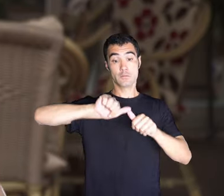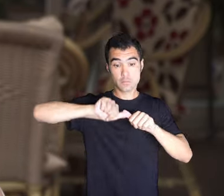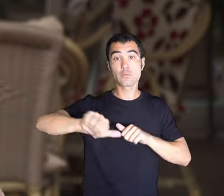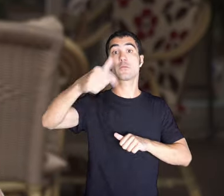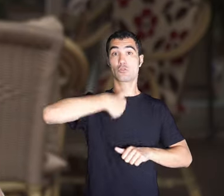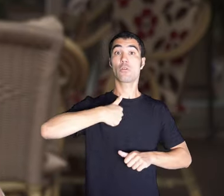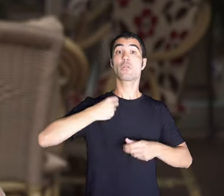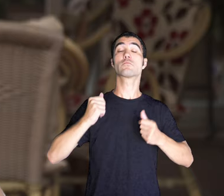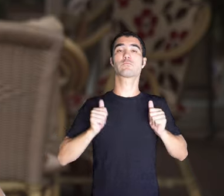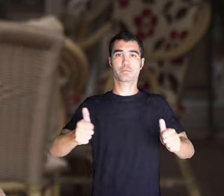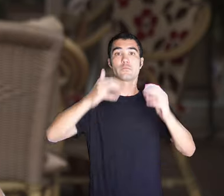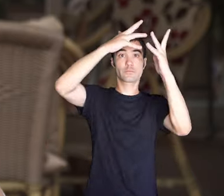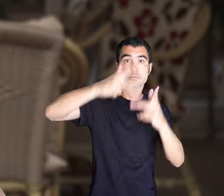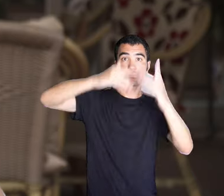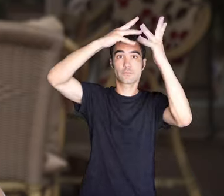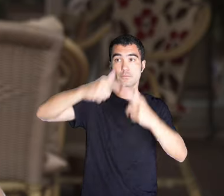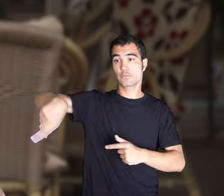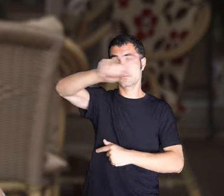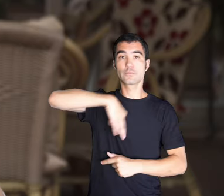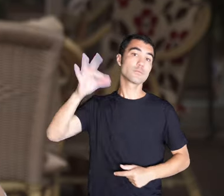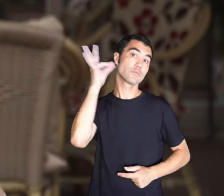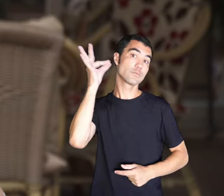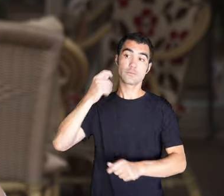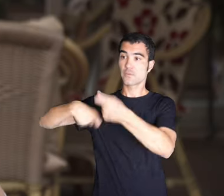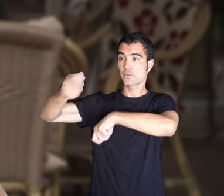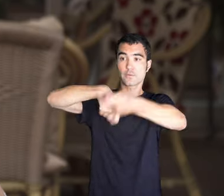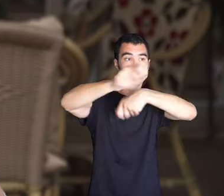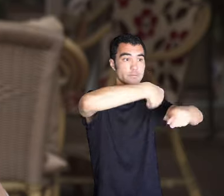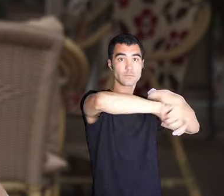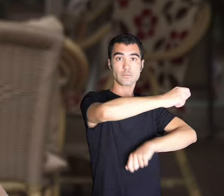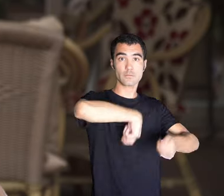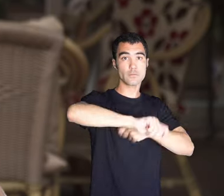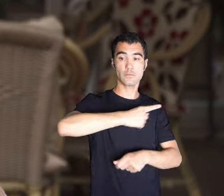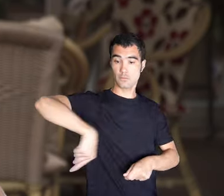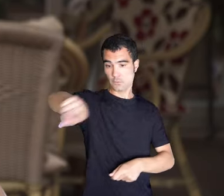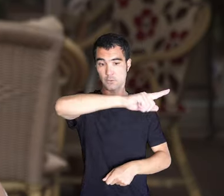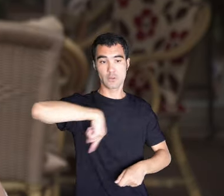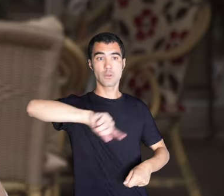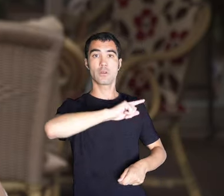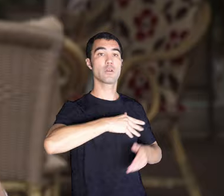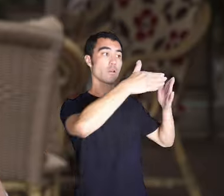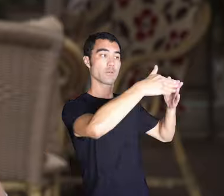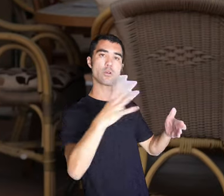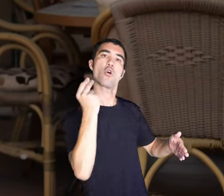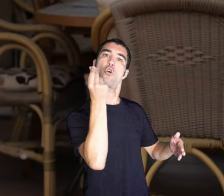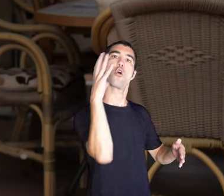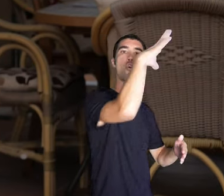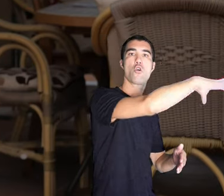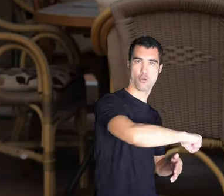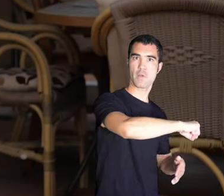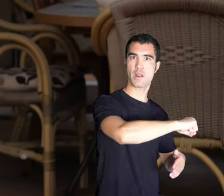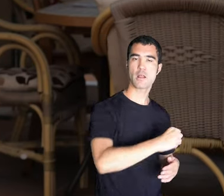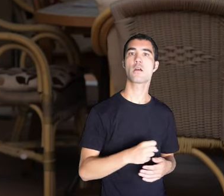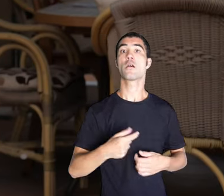la cuenta de las vendedoras de pescado que compraban el pescado a la barca. Muchas